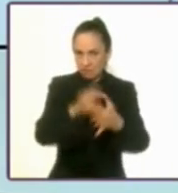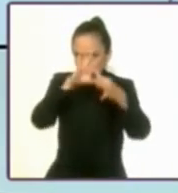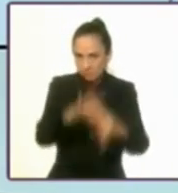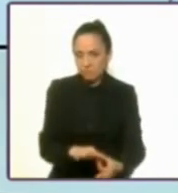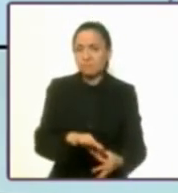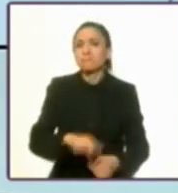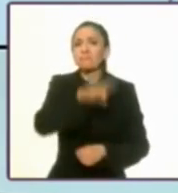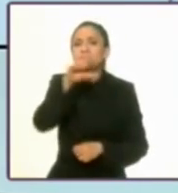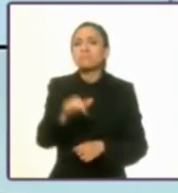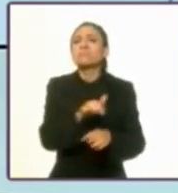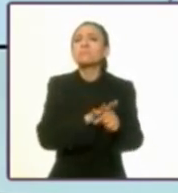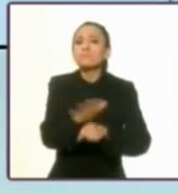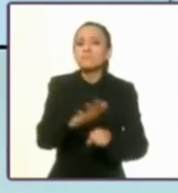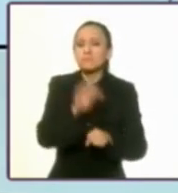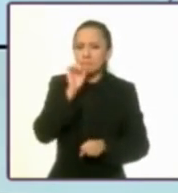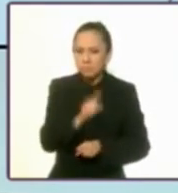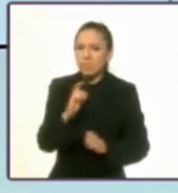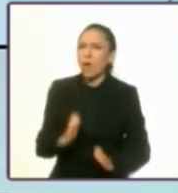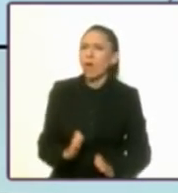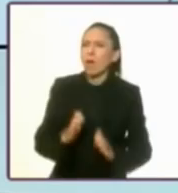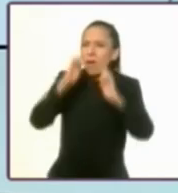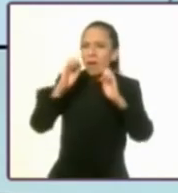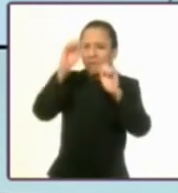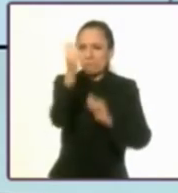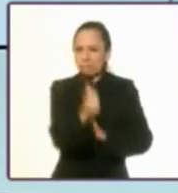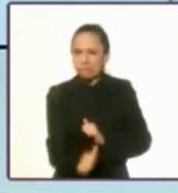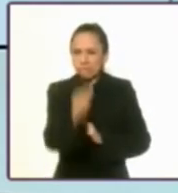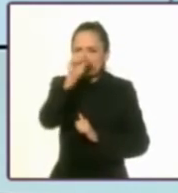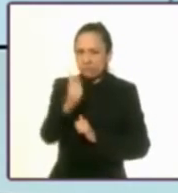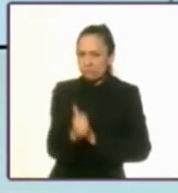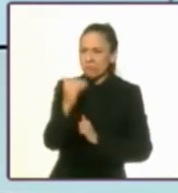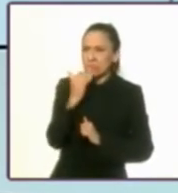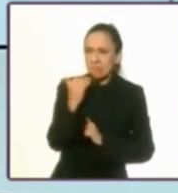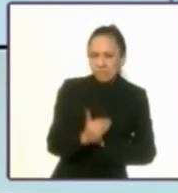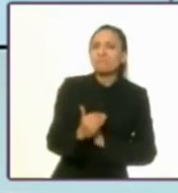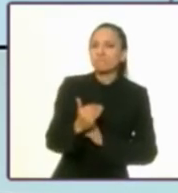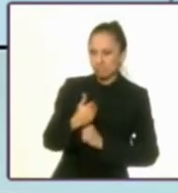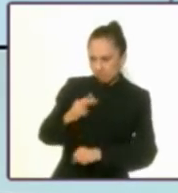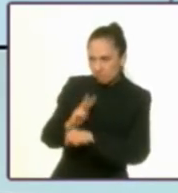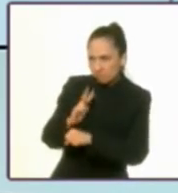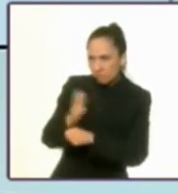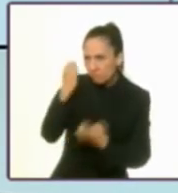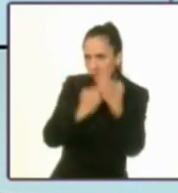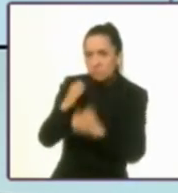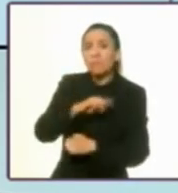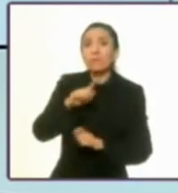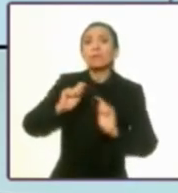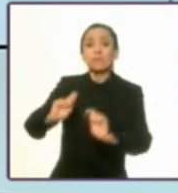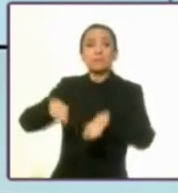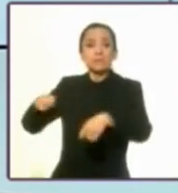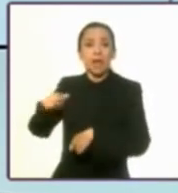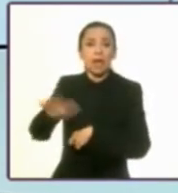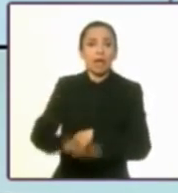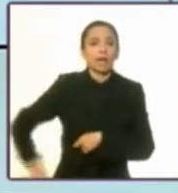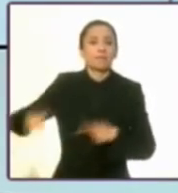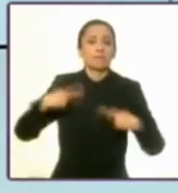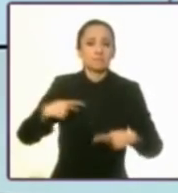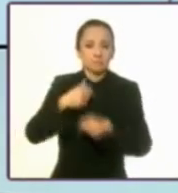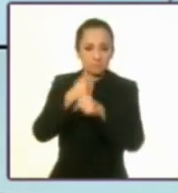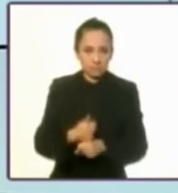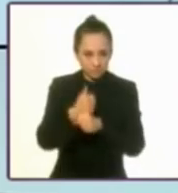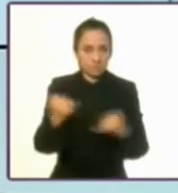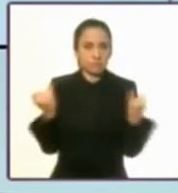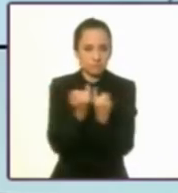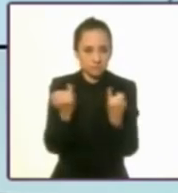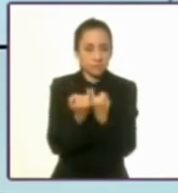de los edificios afectados y agilizar la entrega de los recursos damnificados y muy importante vamos a